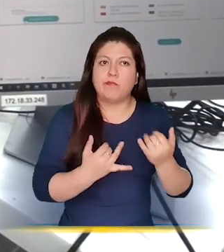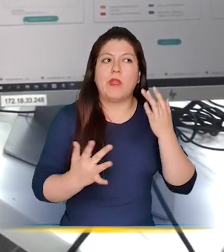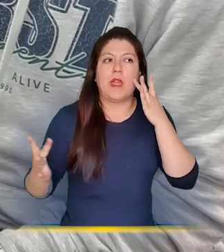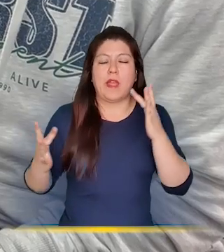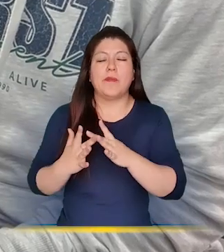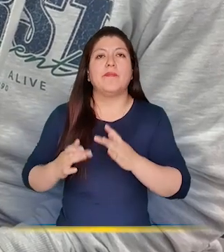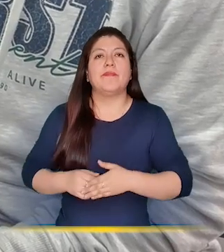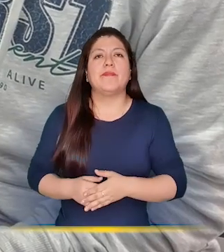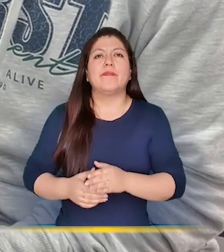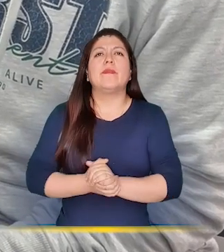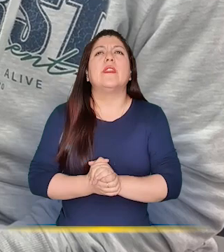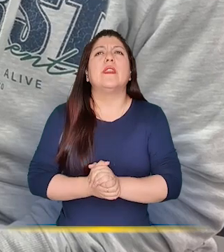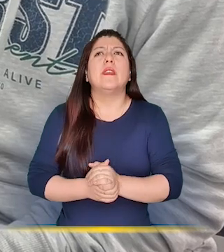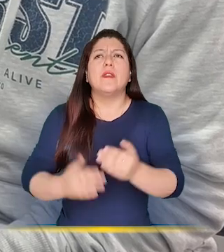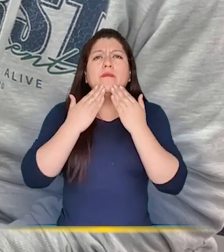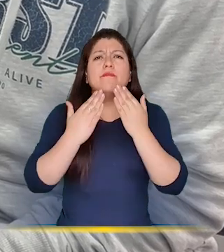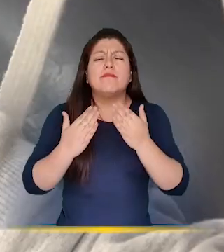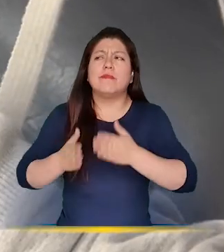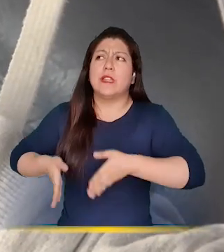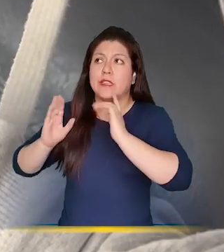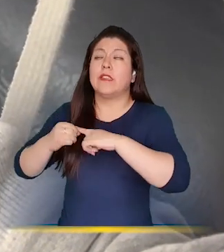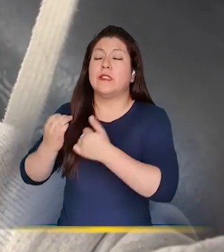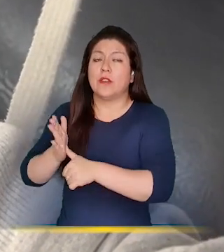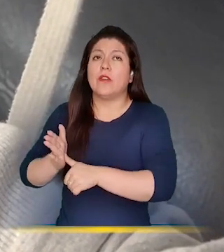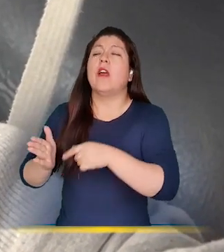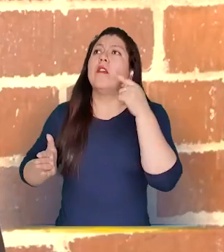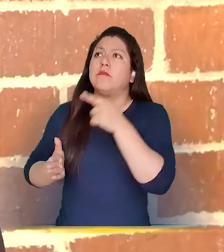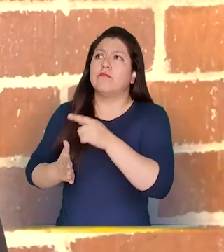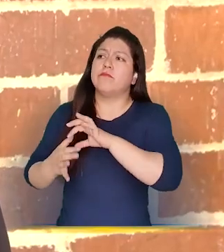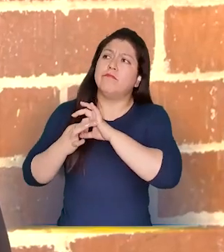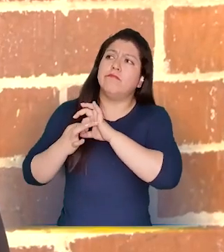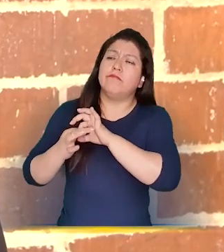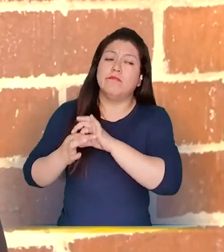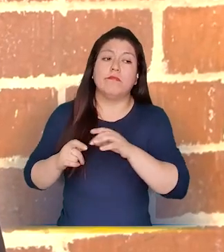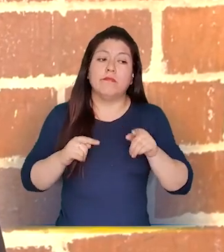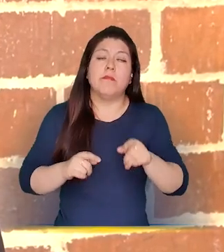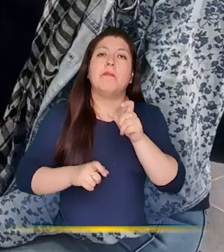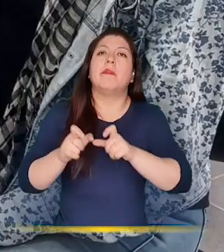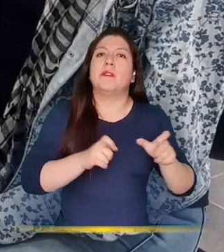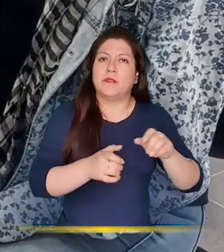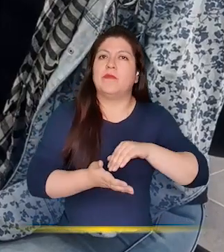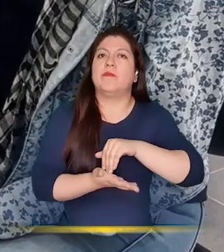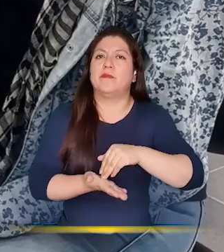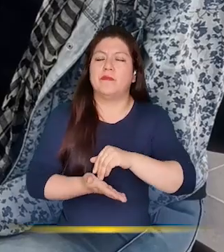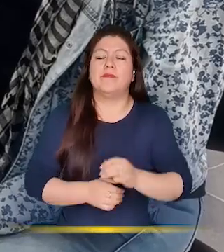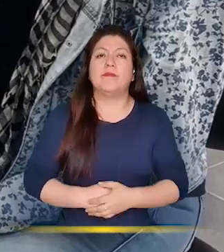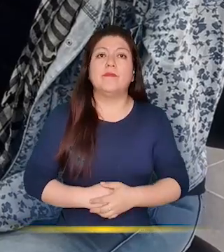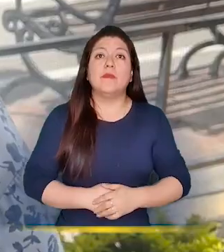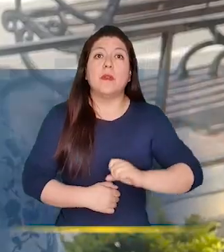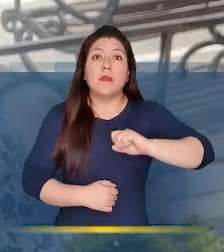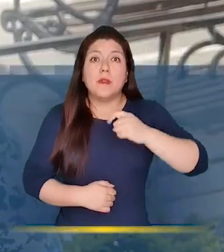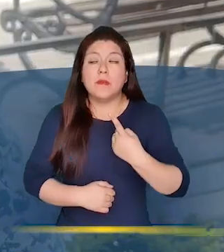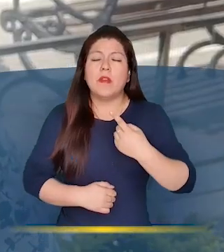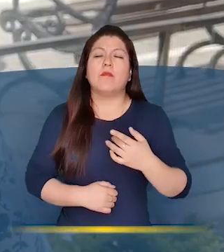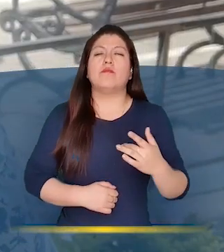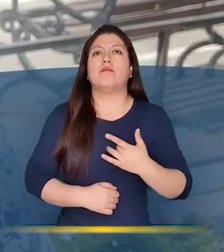para ellos. Un agradecimiento especial para la Registraduría, ha sido un actor importante y un gran aliado estratégico para esta población vulnerable. Me